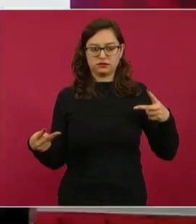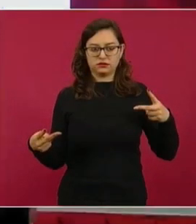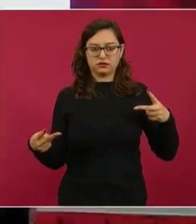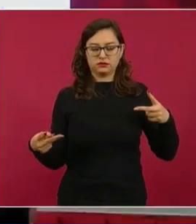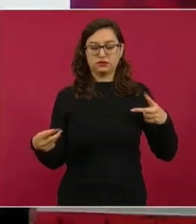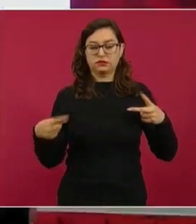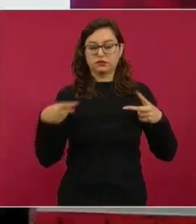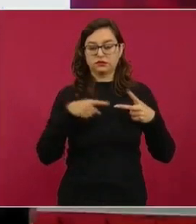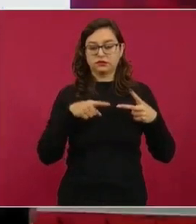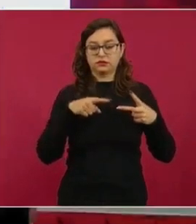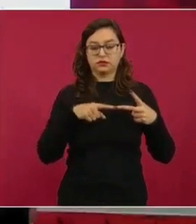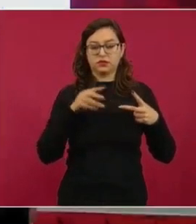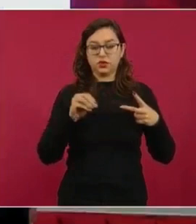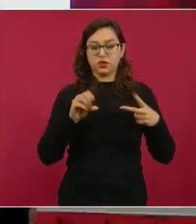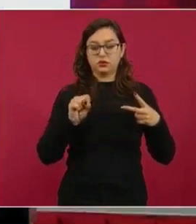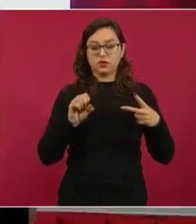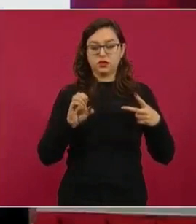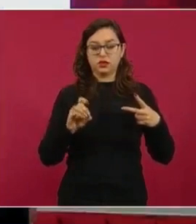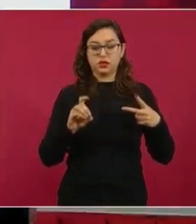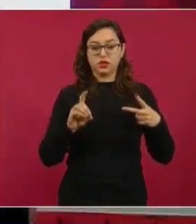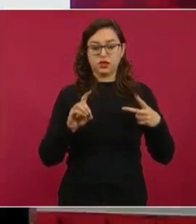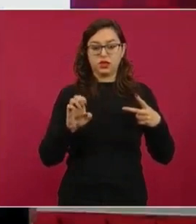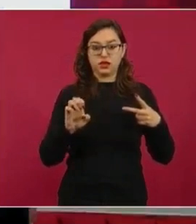una es OCDE,